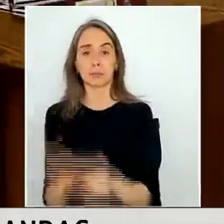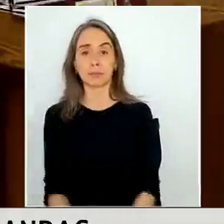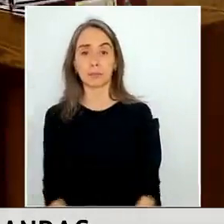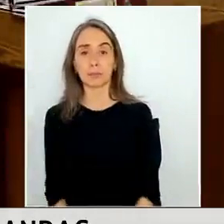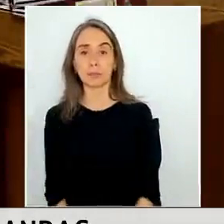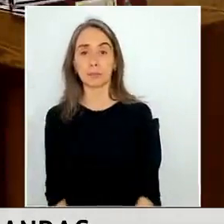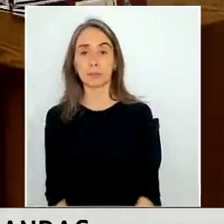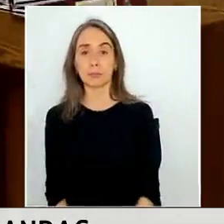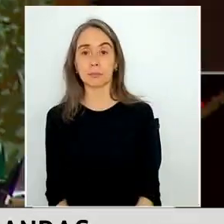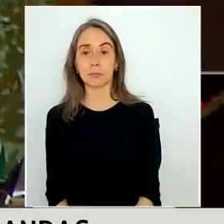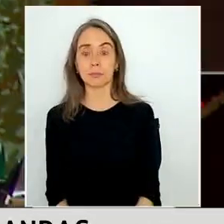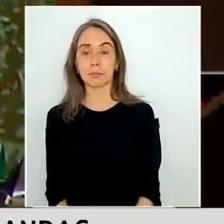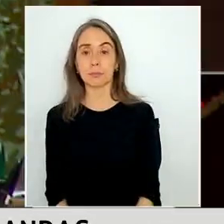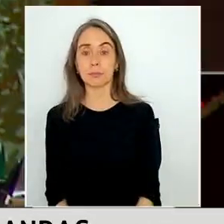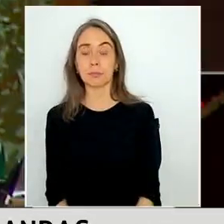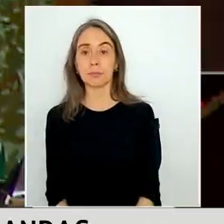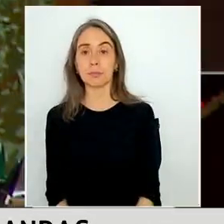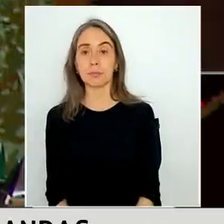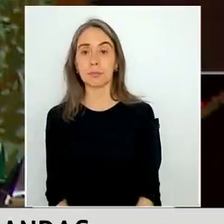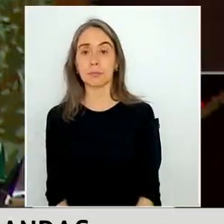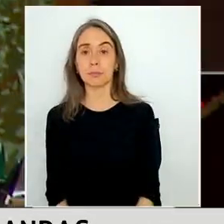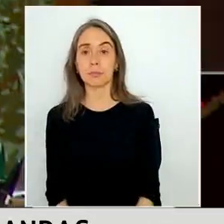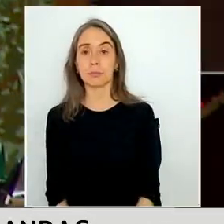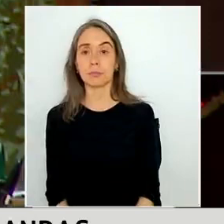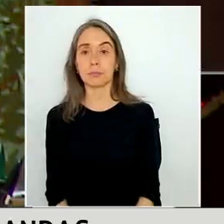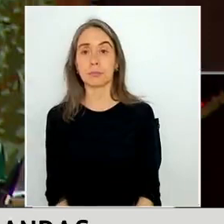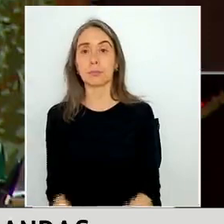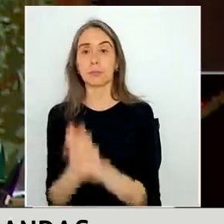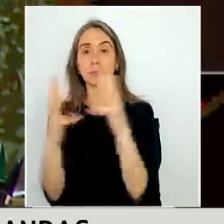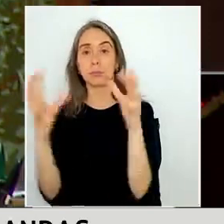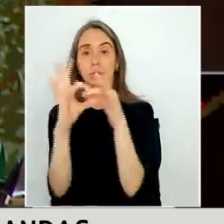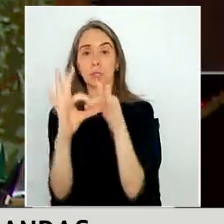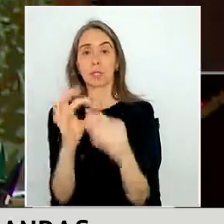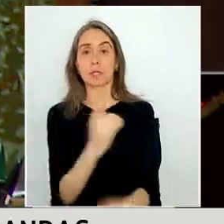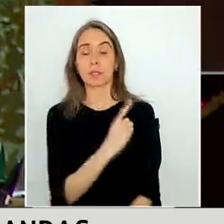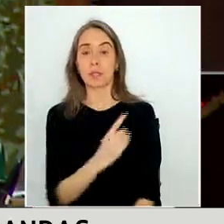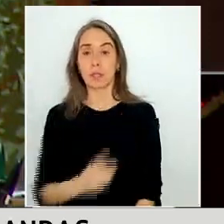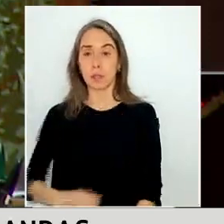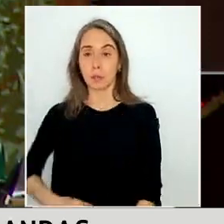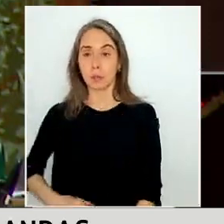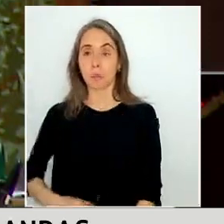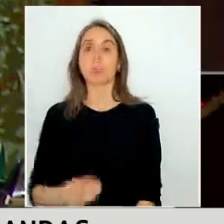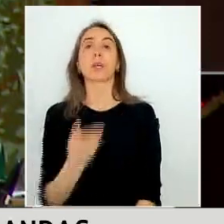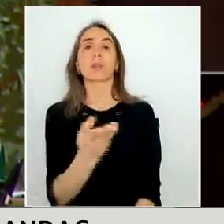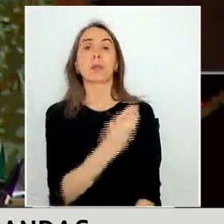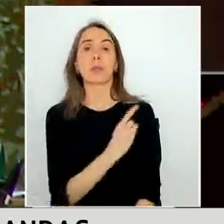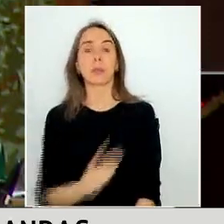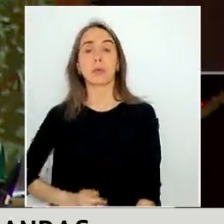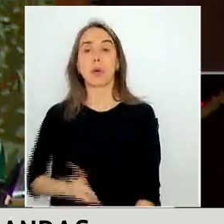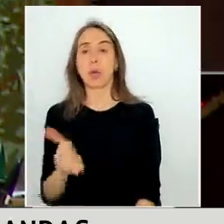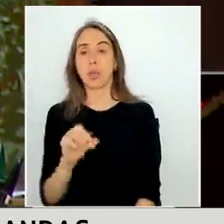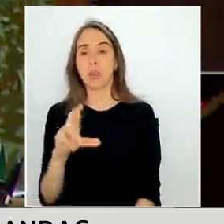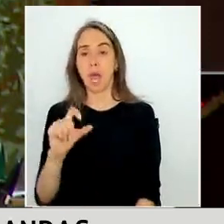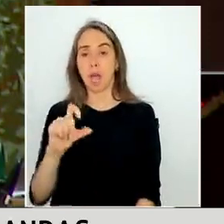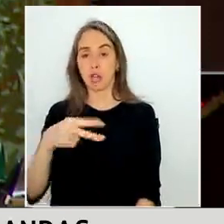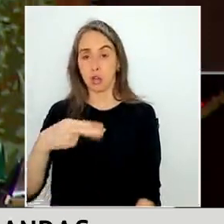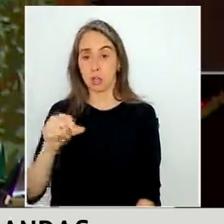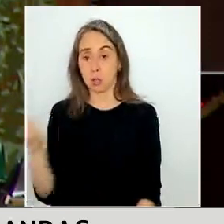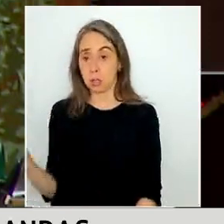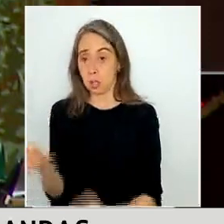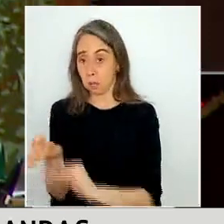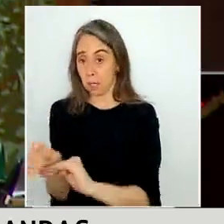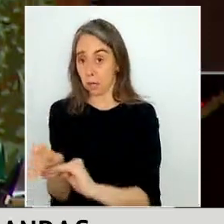gracias diputada Sara Concha Muchas gracias diputado diputada Sara Concha usted había pedido intervenir